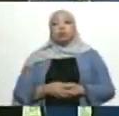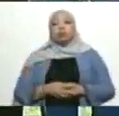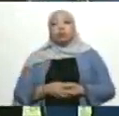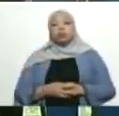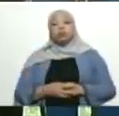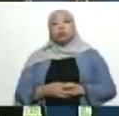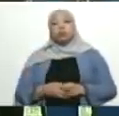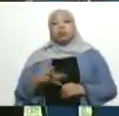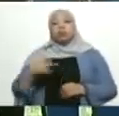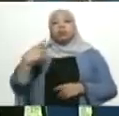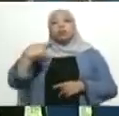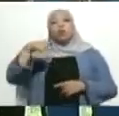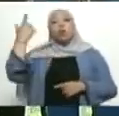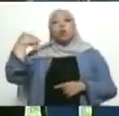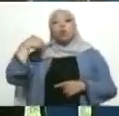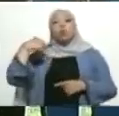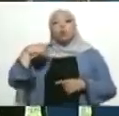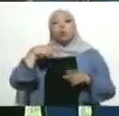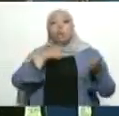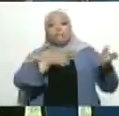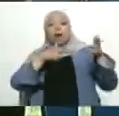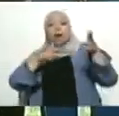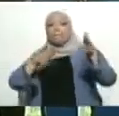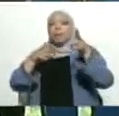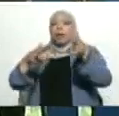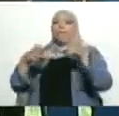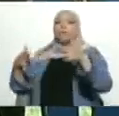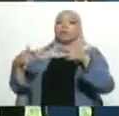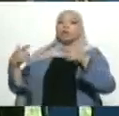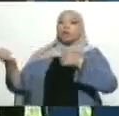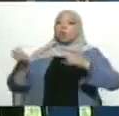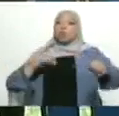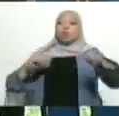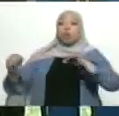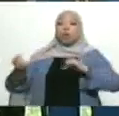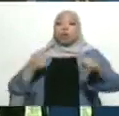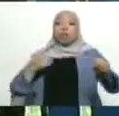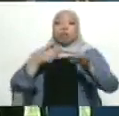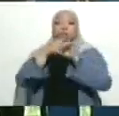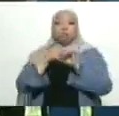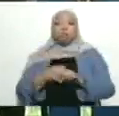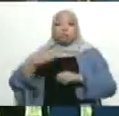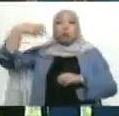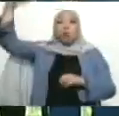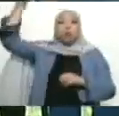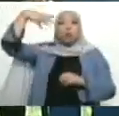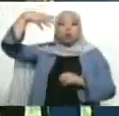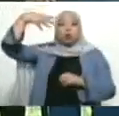Nos echaban plomo del otro lado. Y nadie se movió, que se va a estar moviendo la gente con el sol.